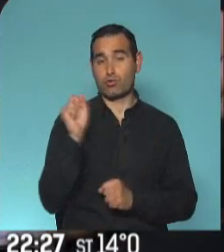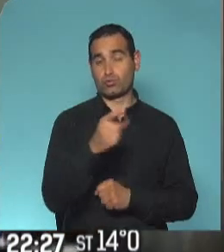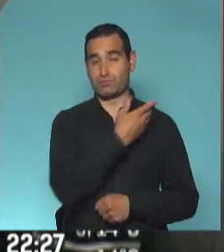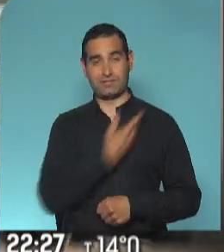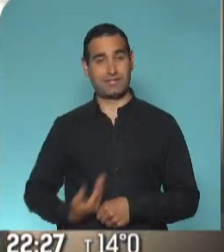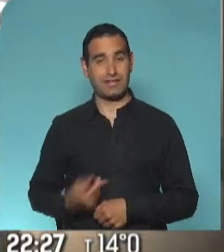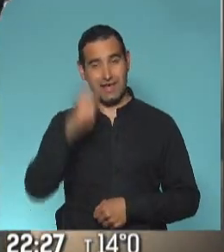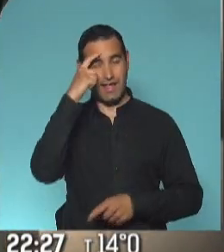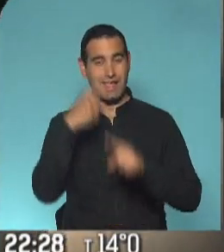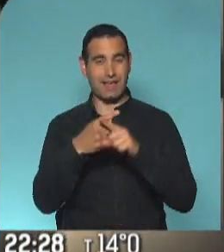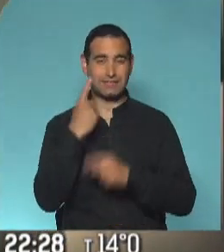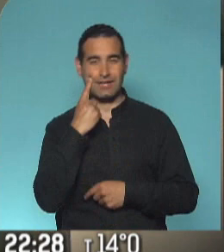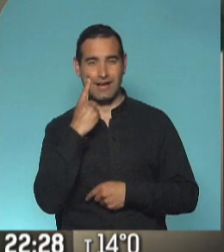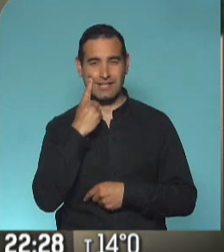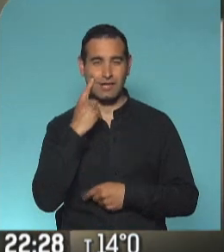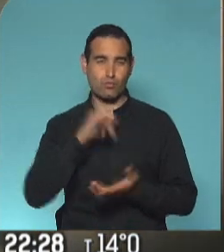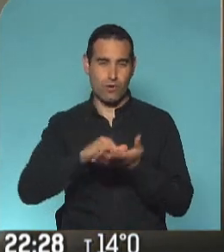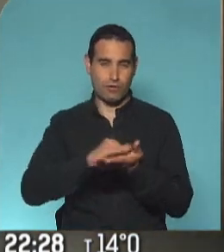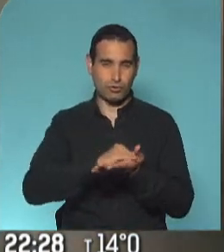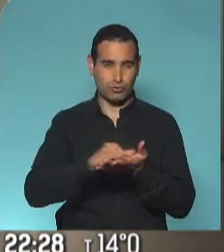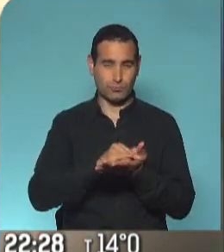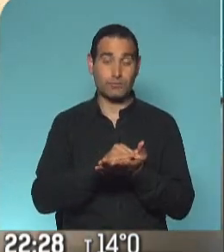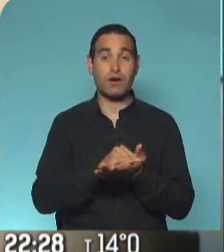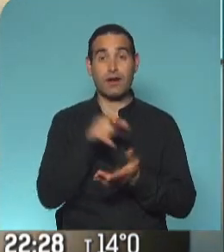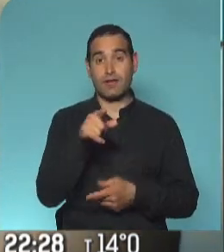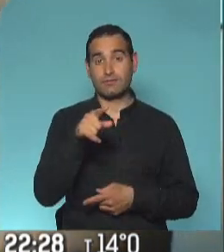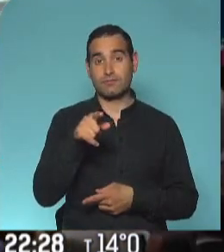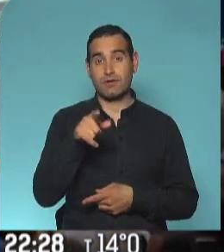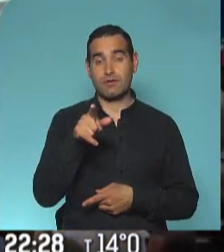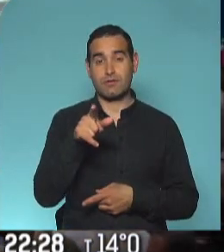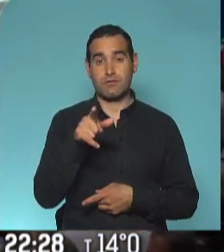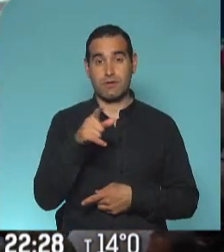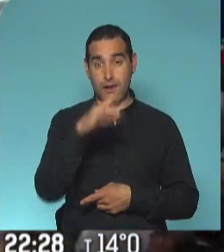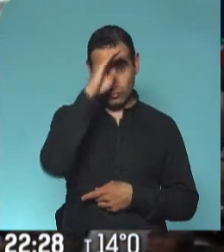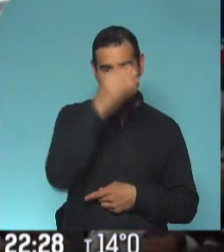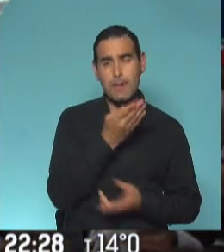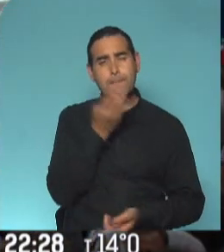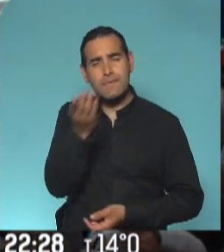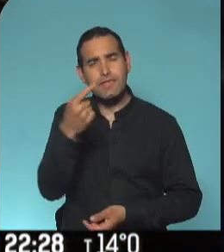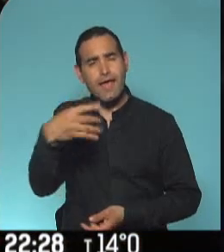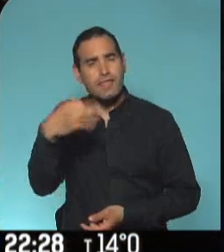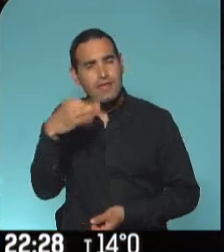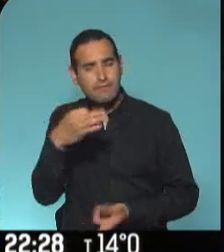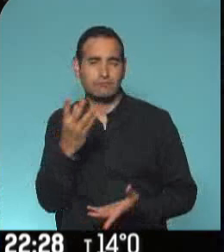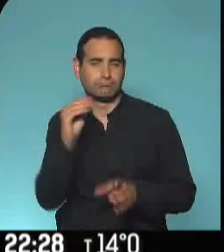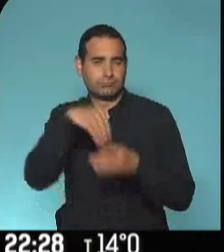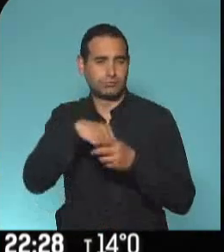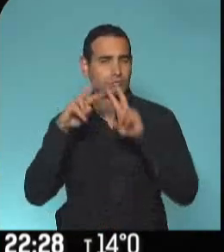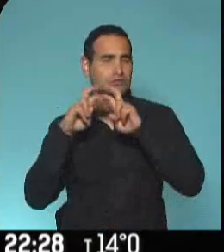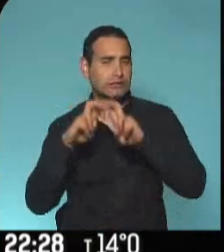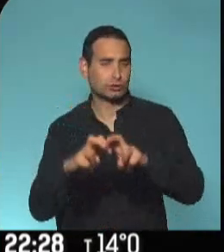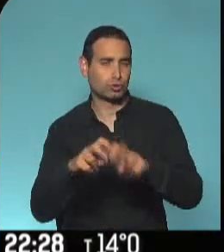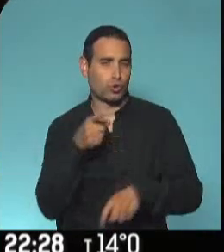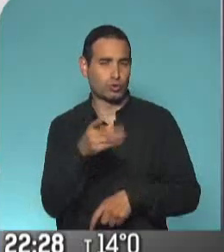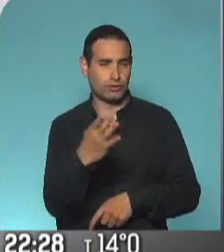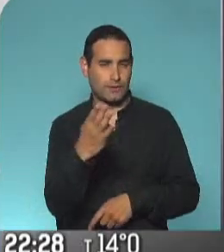presidente, el exalcalde de Nueva York, Rudolph Giuliani, a quienes el magnate habría pedido que se involucren en la investigación contra los